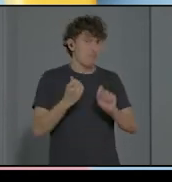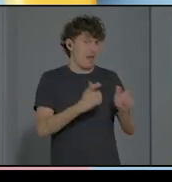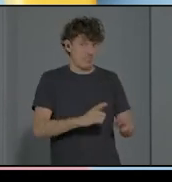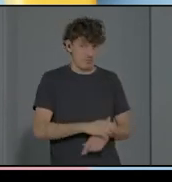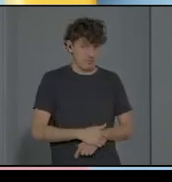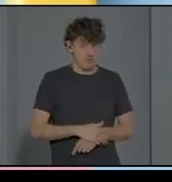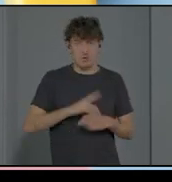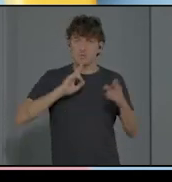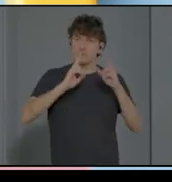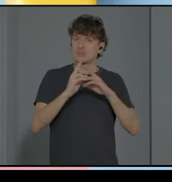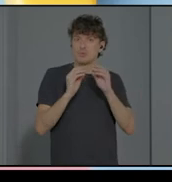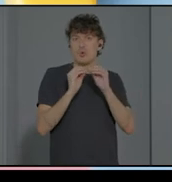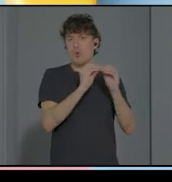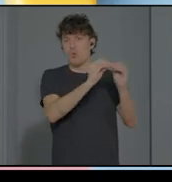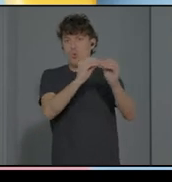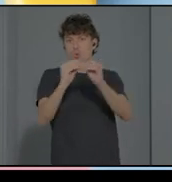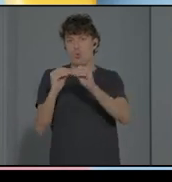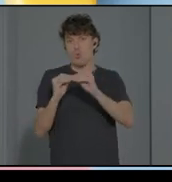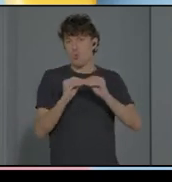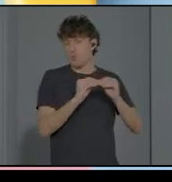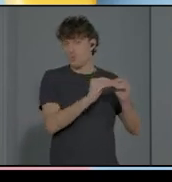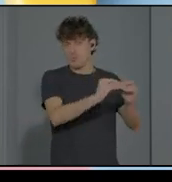diversos mamíferos.